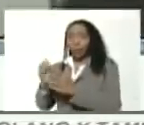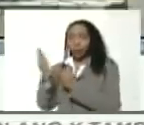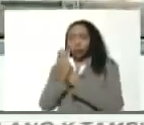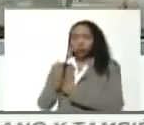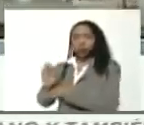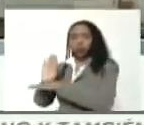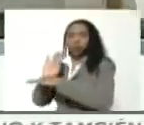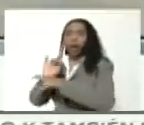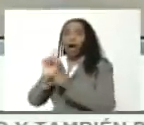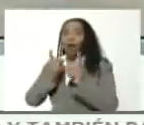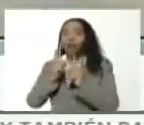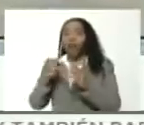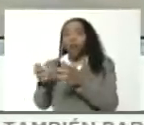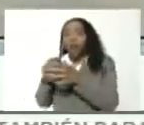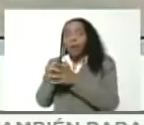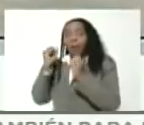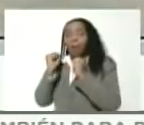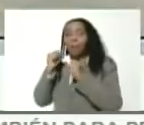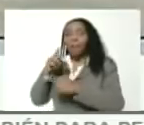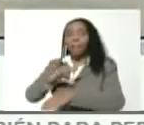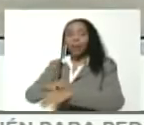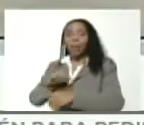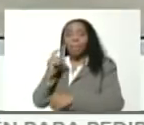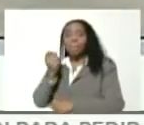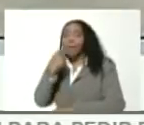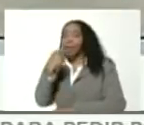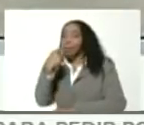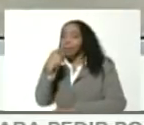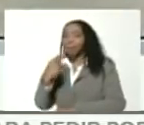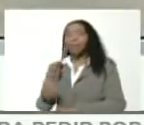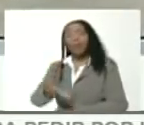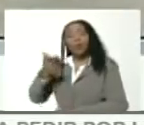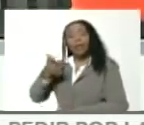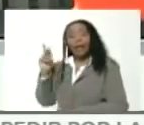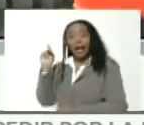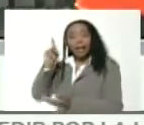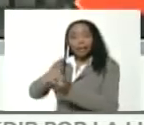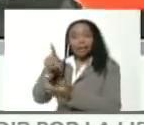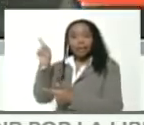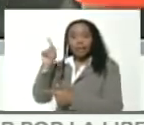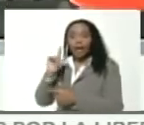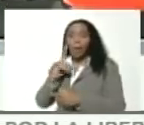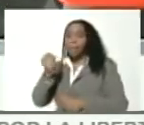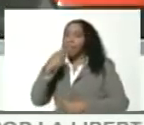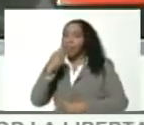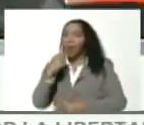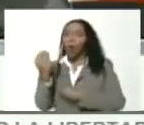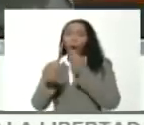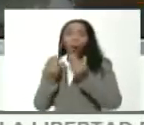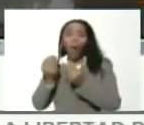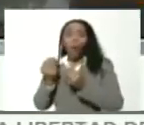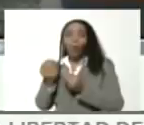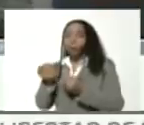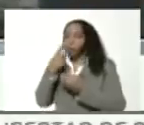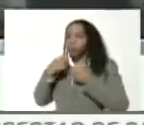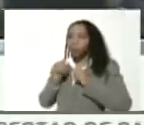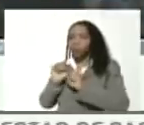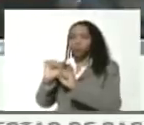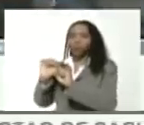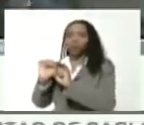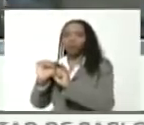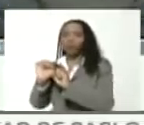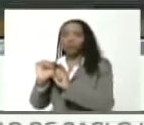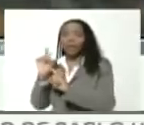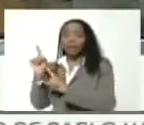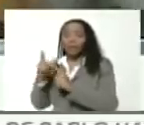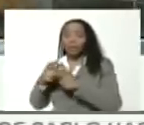y algunos equipos médicos. Entre los medicamentos más importantes que están llegando en este vuelo son medicamentos como antivirales, el favipiravir, es un